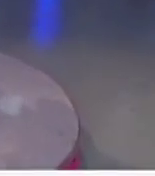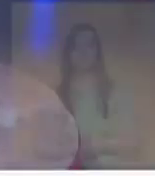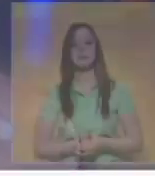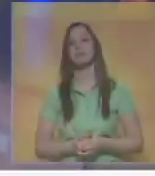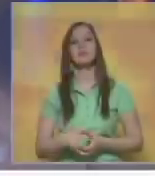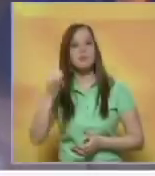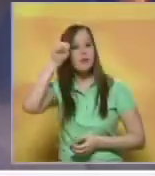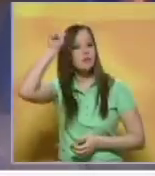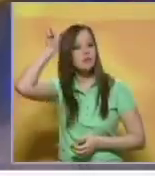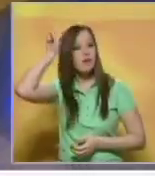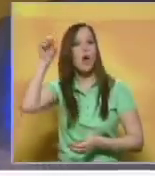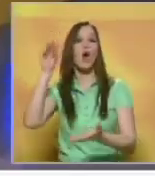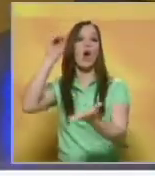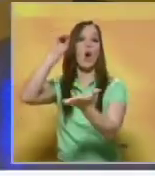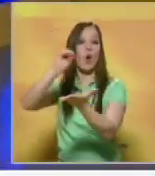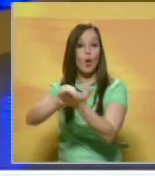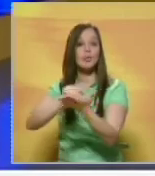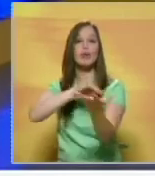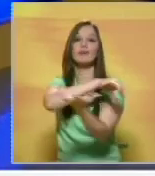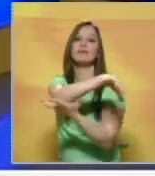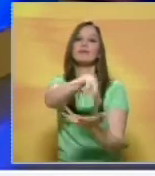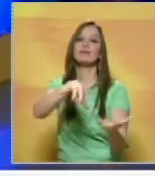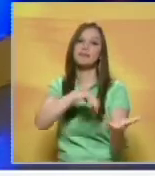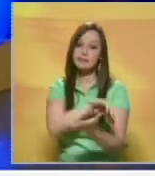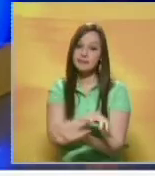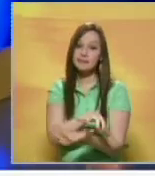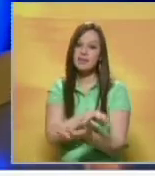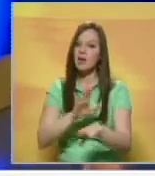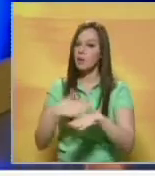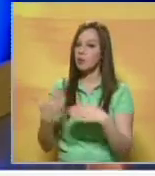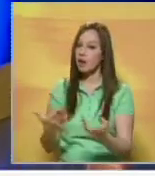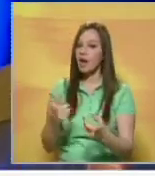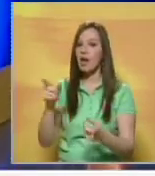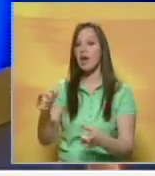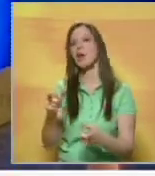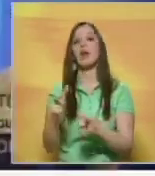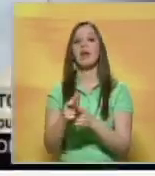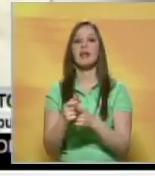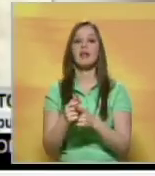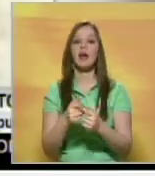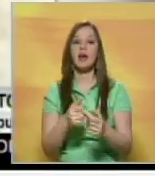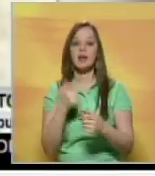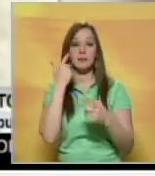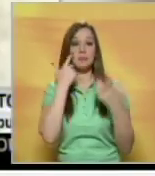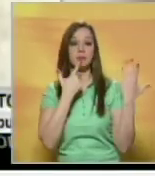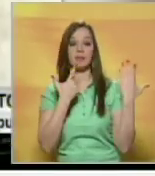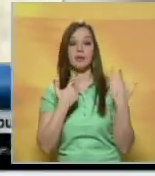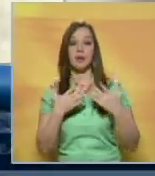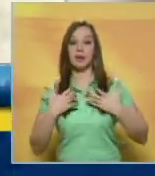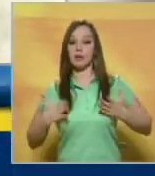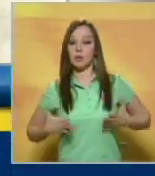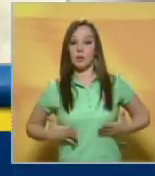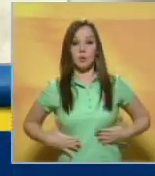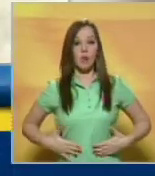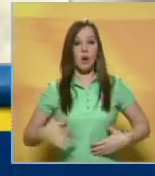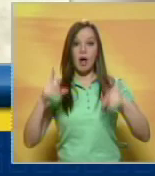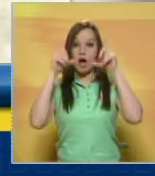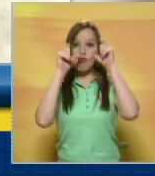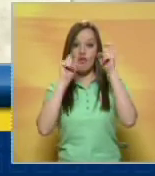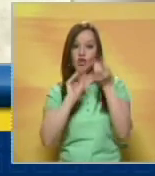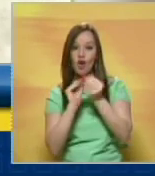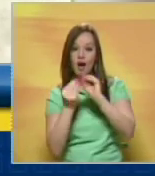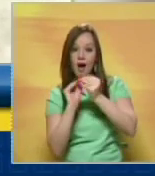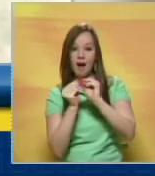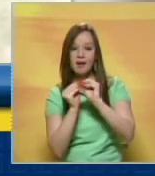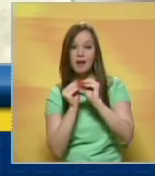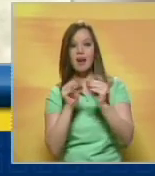Britney Spears vuelve a causar polémica, esta vez por el abuso de Photoshop. En una nueva campaña publicitaria, la en otrora